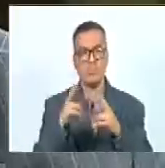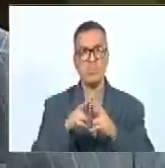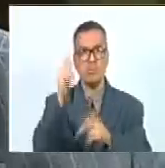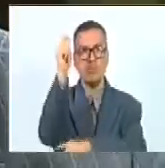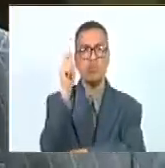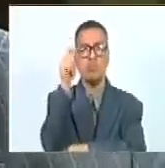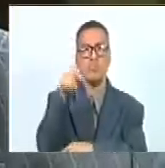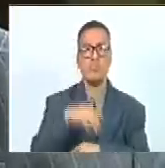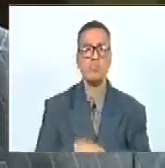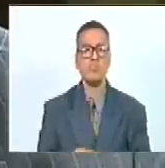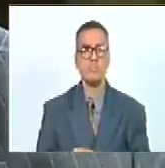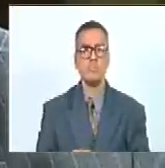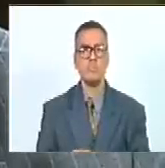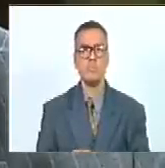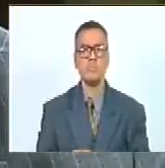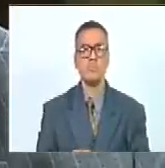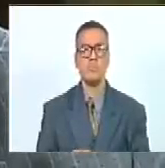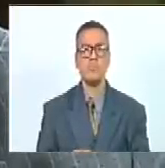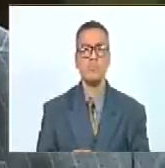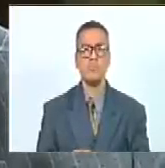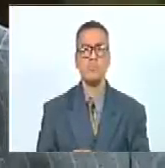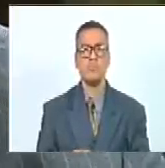diputado.